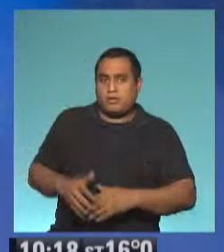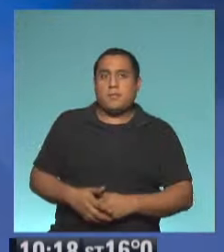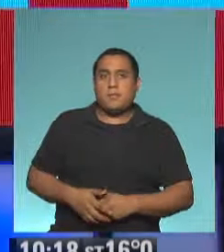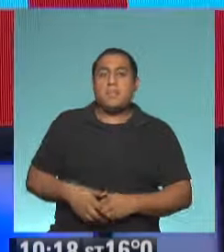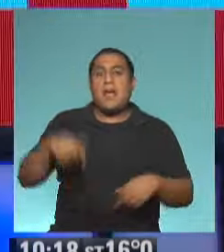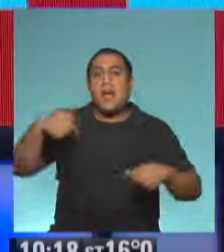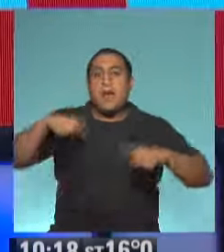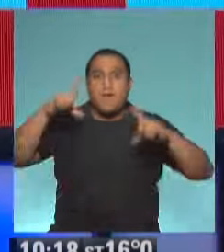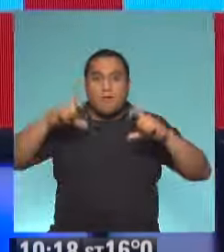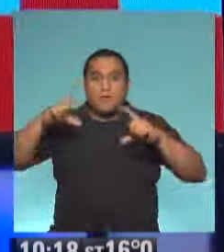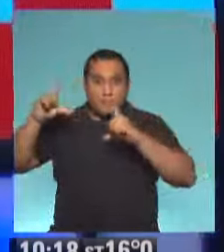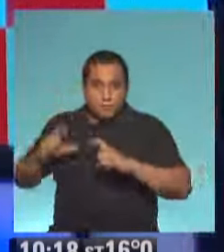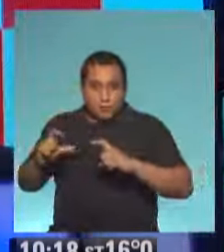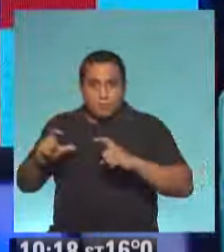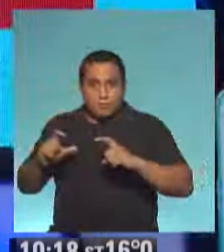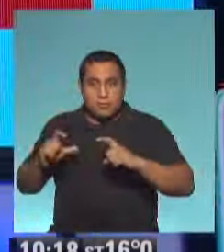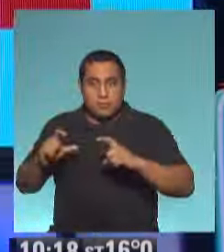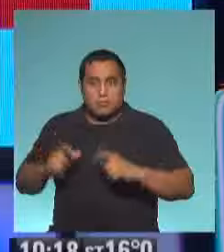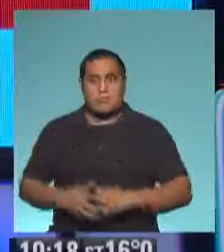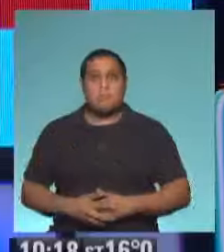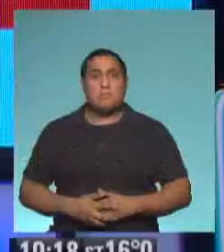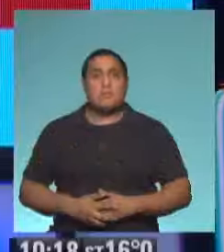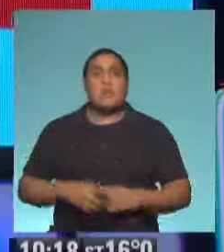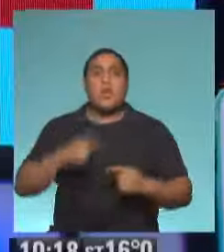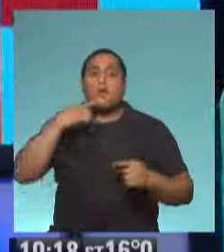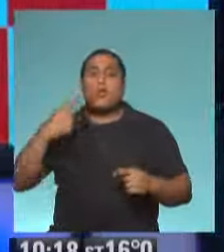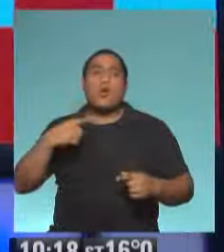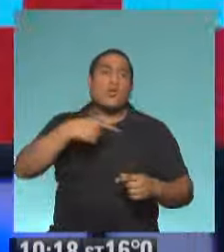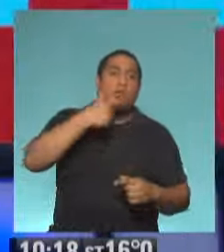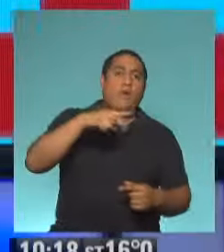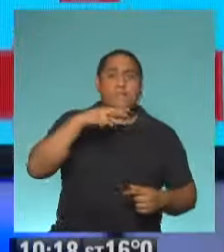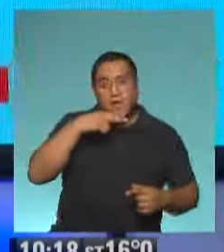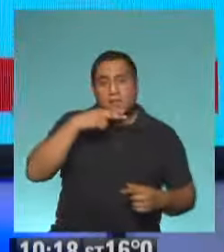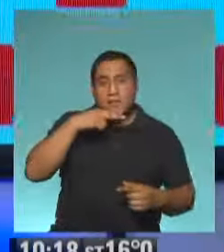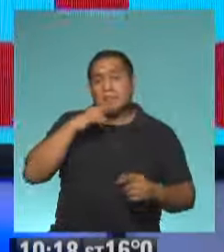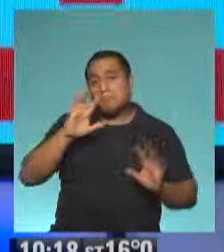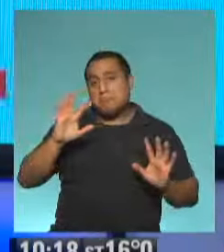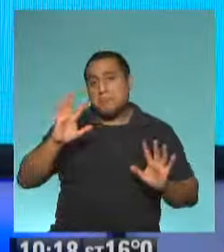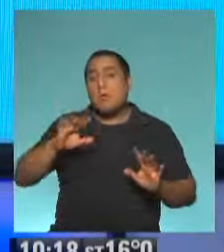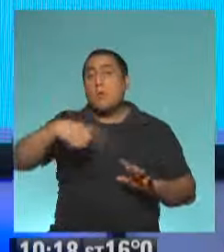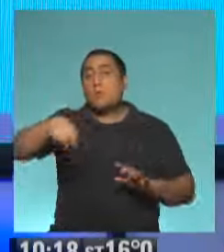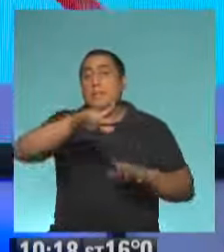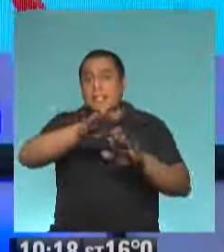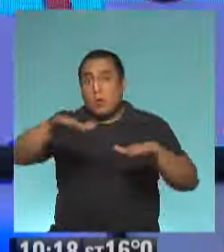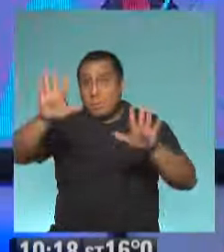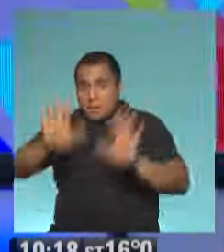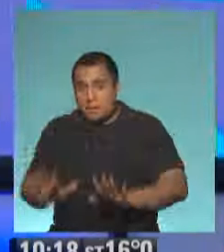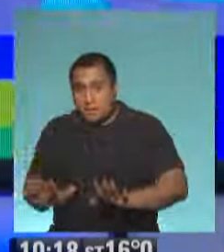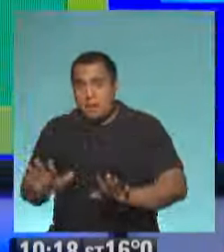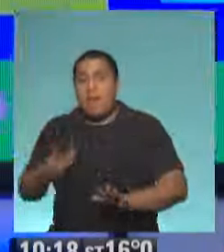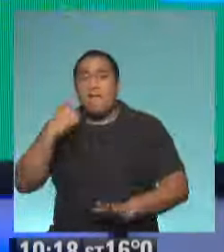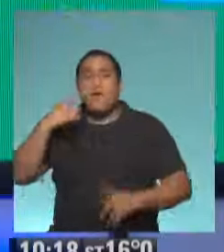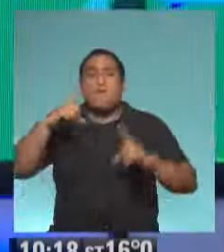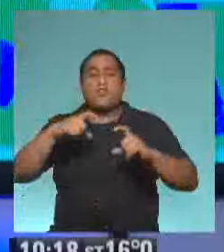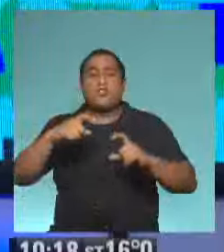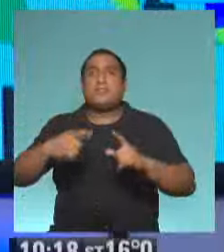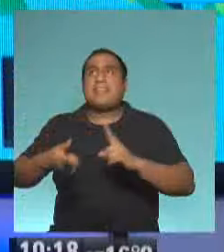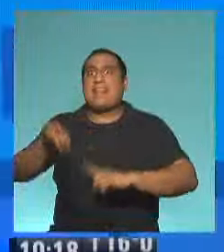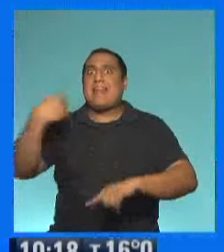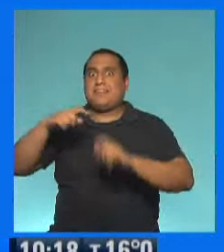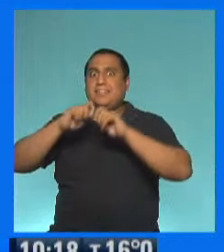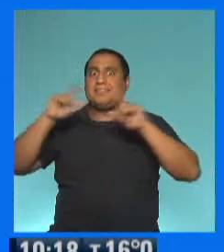la foto de la foto, con los colores de nuestra murga, rojo y verde. Y mientras los chicos y las chicas se van preparando, vamos a ver fotos que nos quedaron de